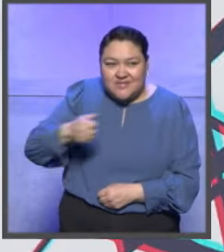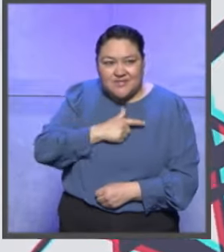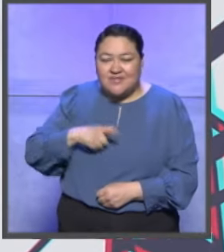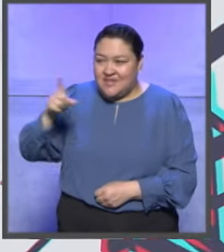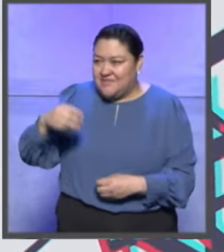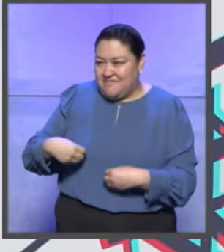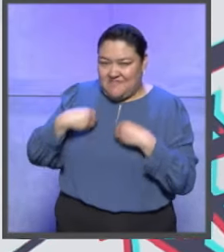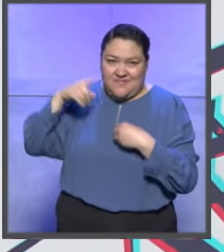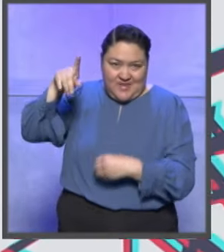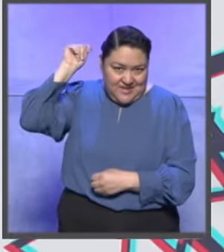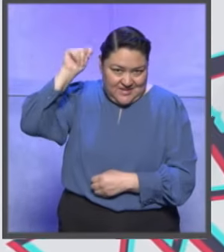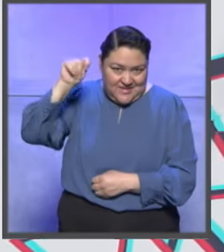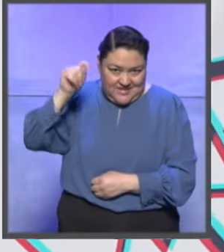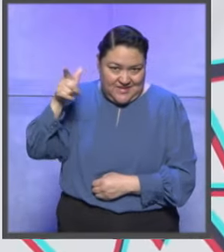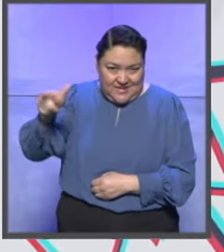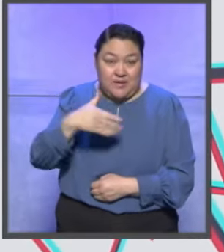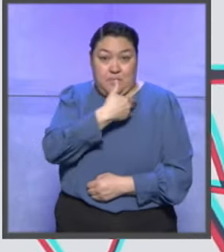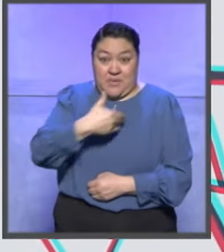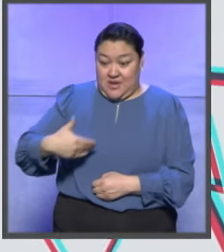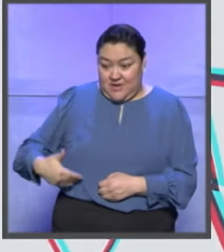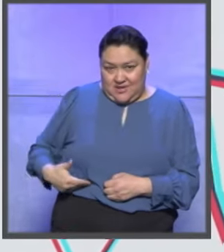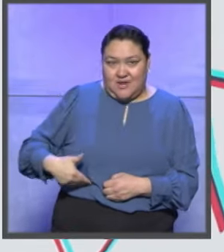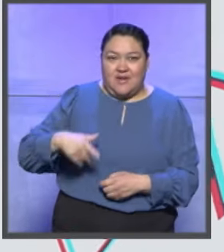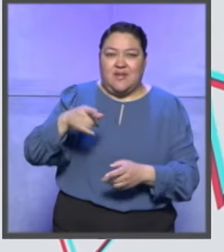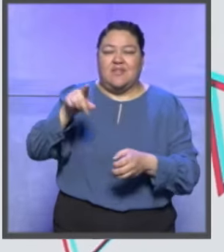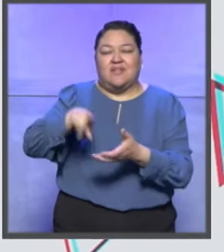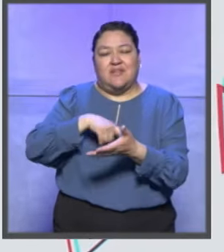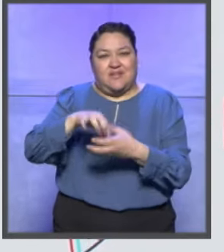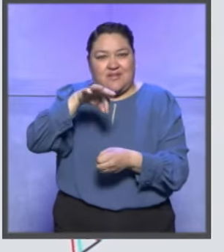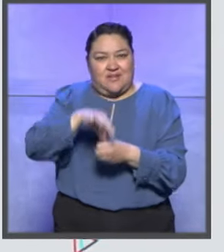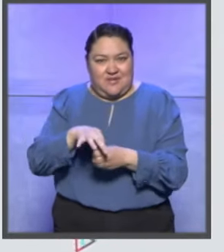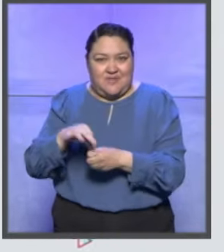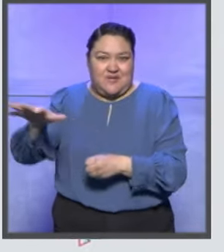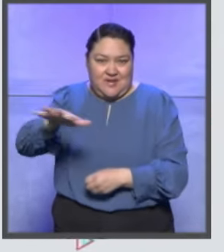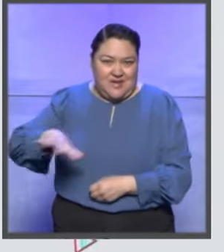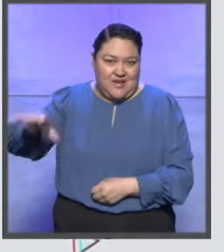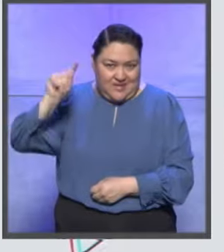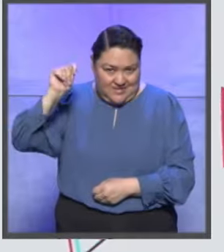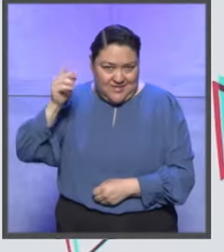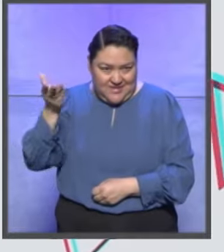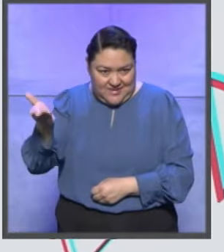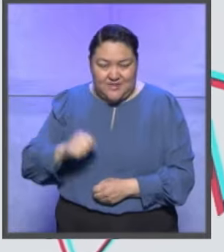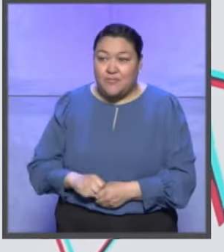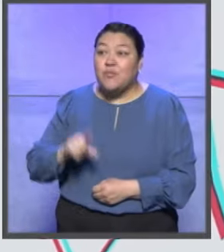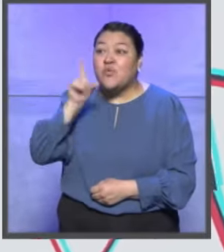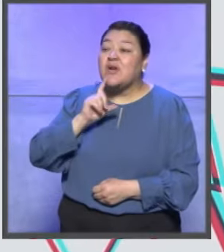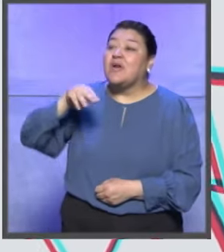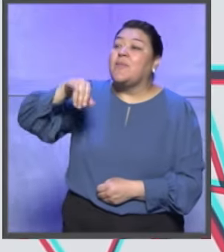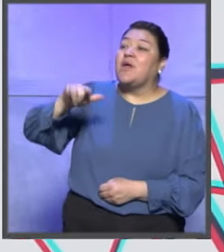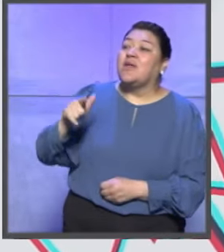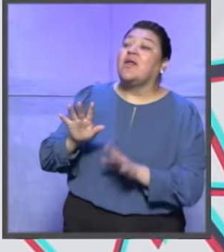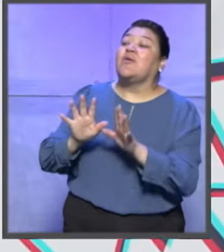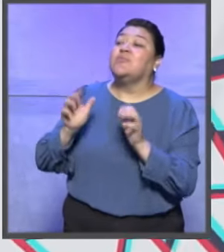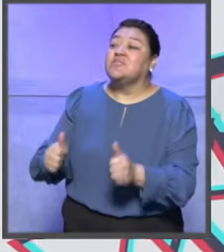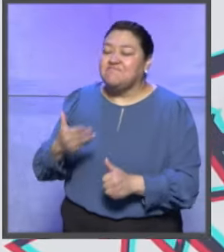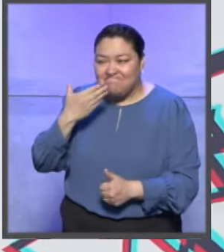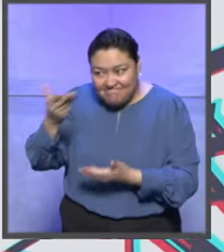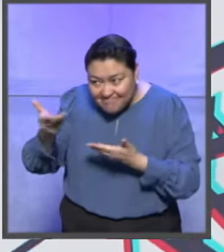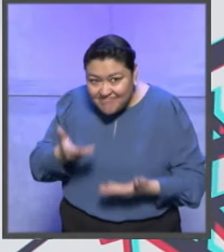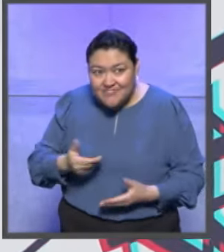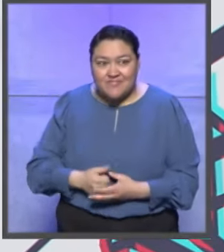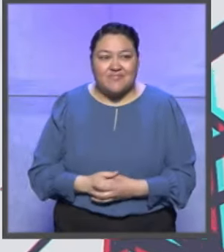desde Tabasco, pues ella es la presidenta del Tribunal Electoral de esa entidad. Margarita, ¿cómo estás?